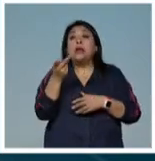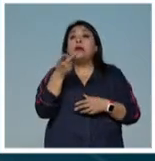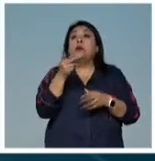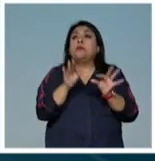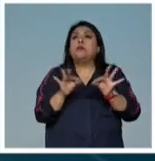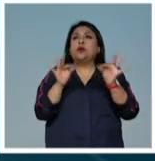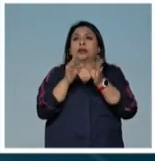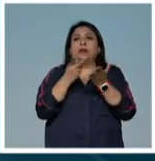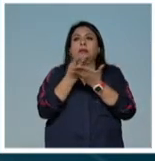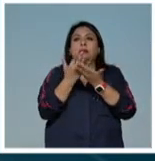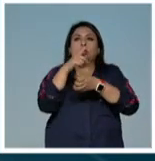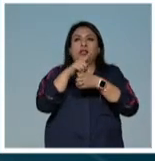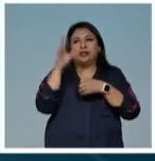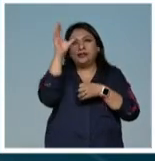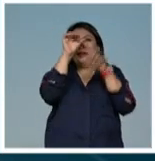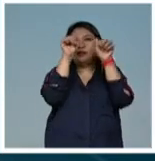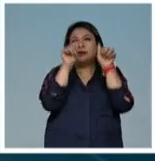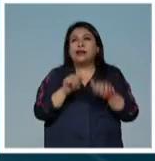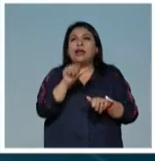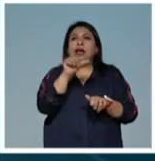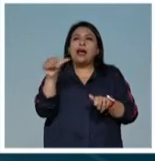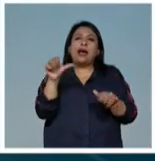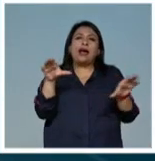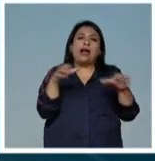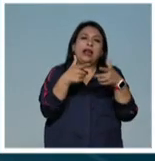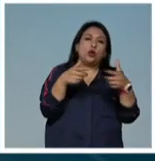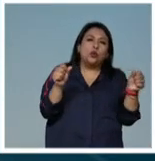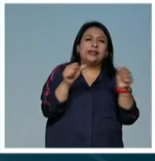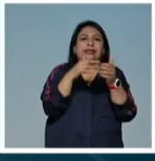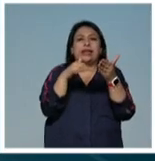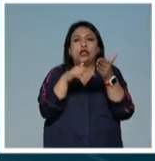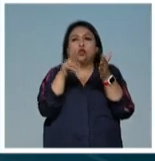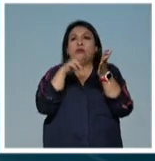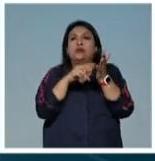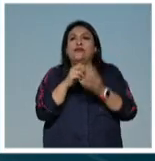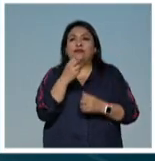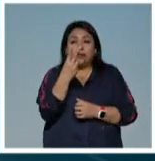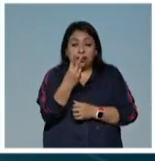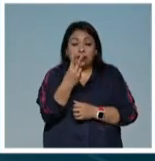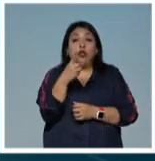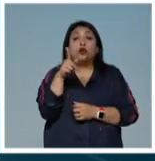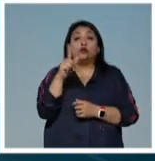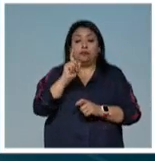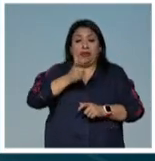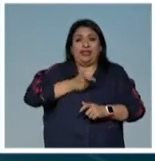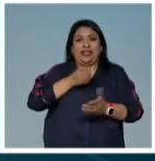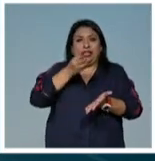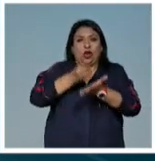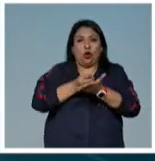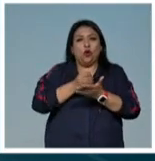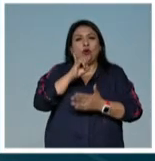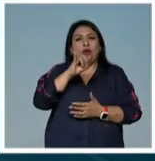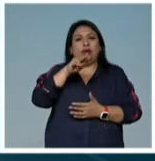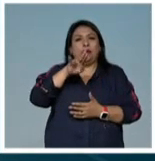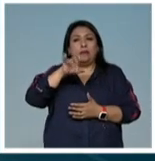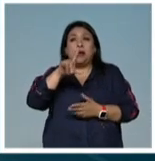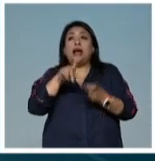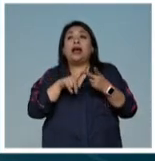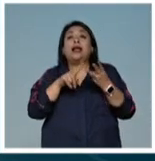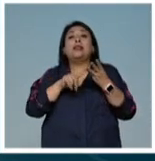destacan el Premio Nacional de Ciencias y Artes en el área de Lingüística y Literatura 2022, la Medalla de Oro de Limba y la